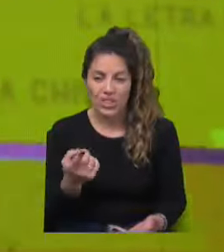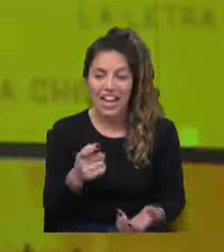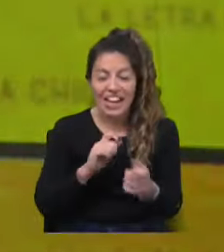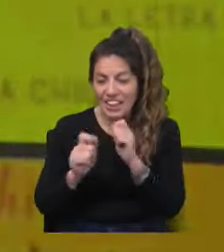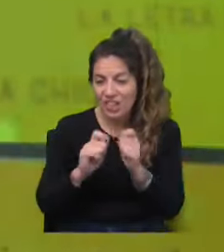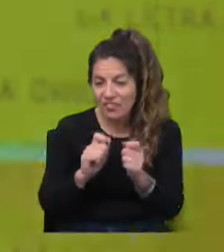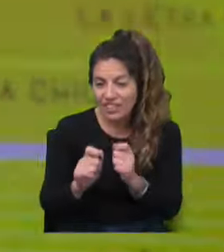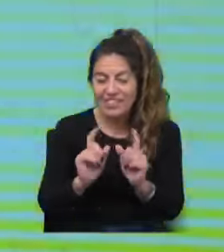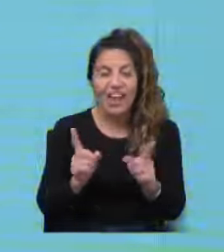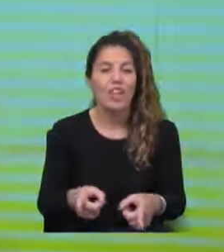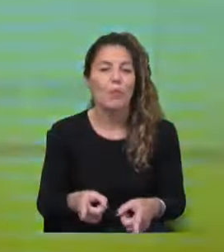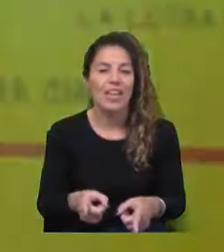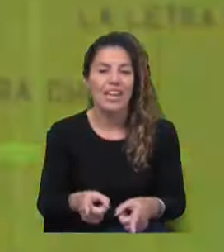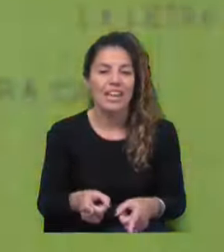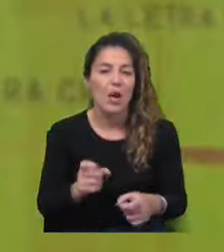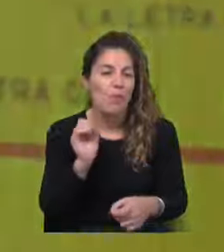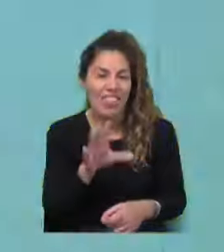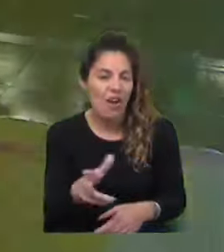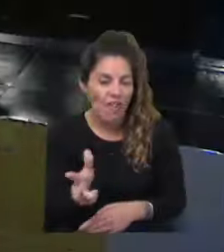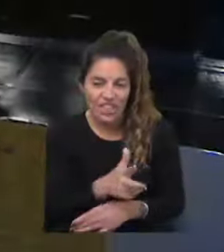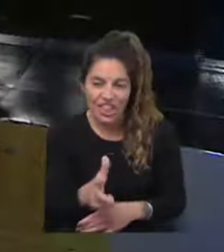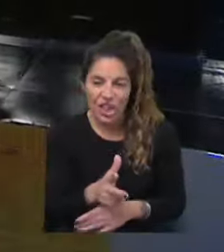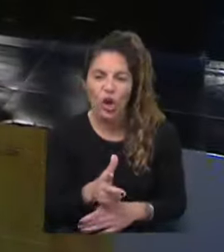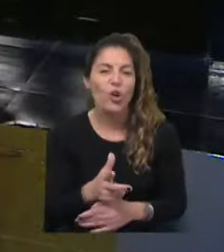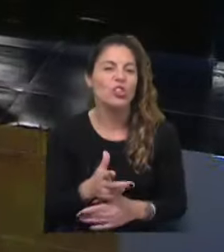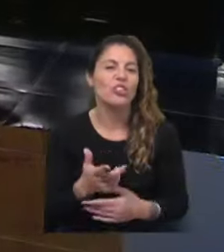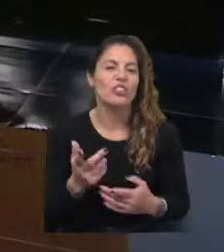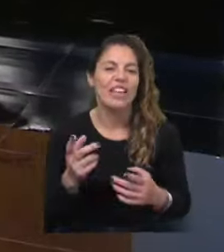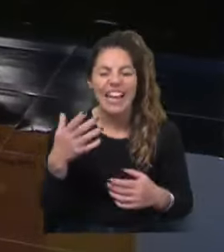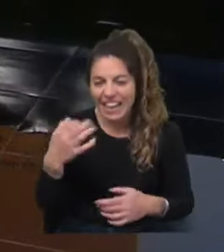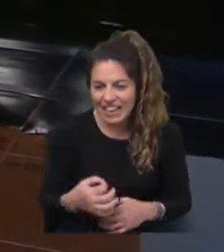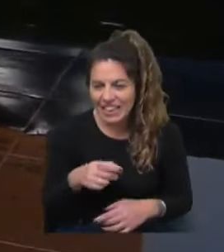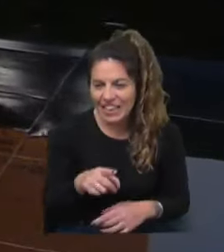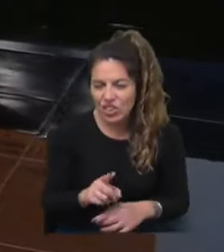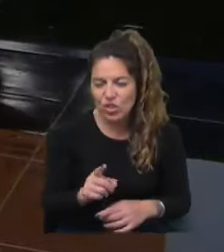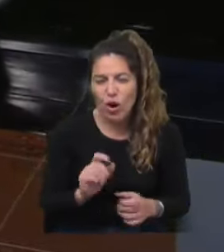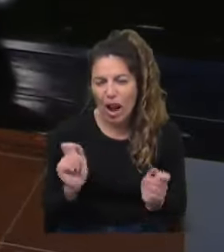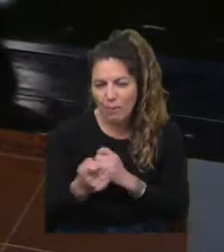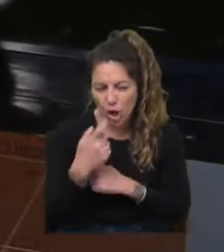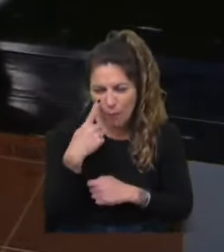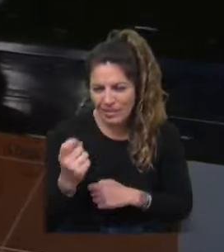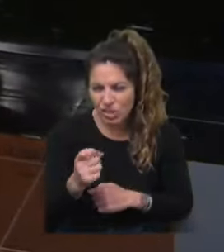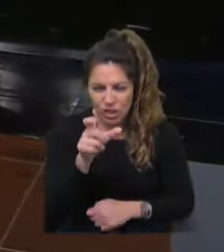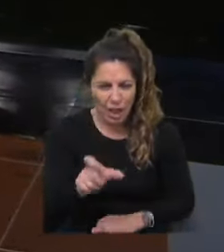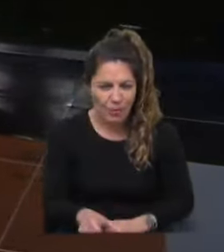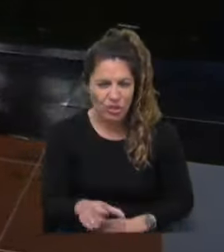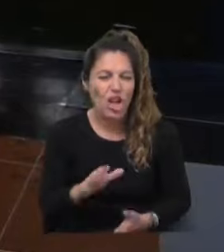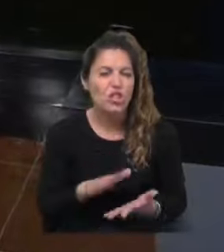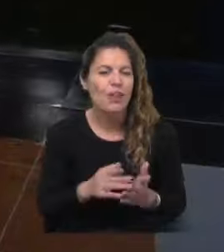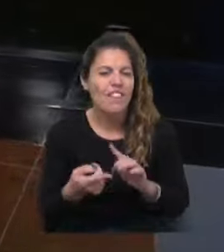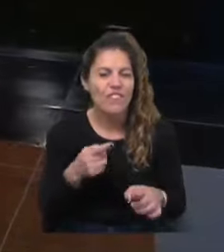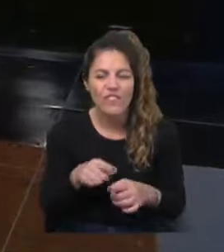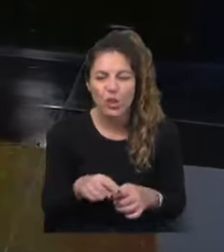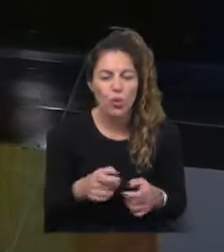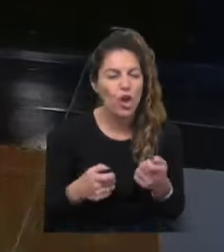la prensa, sino que también enviaba videos a los informativos, ¿creen que todo este caso cambió la percepción que tiene la ciudadanía sobre el vínculo, por ejemplo,